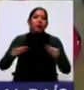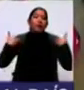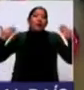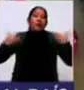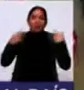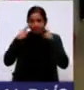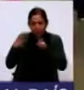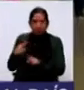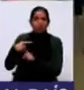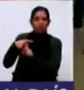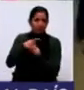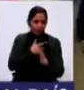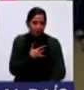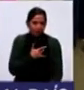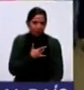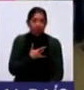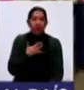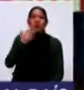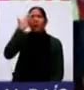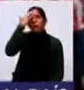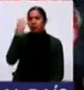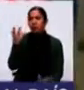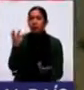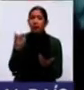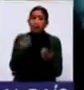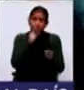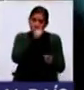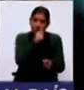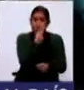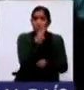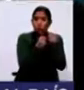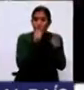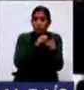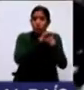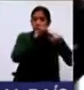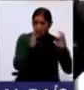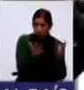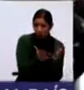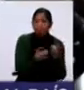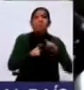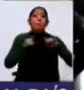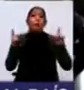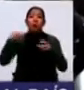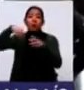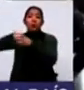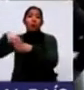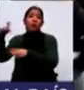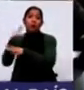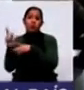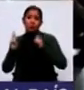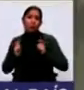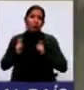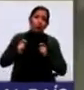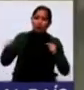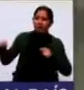con pandemia, el turismo interno ha movilizado o ha dinamizado la economía del país. Entonces, bajo